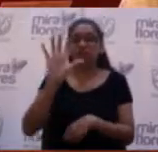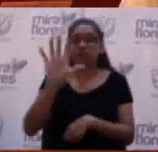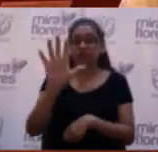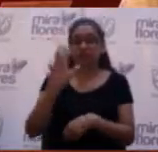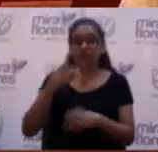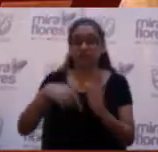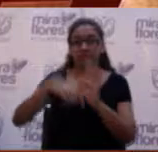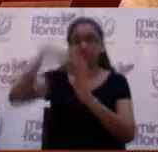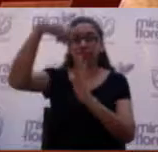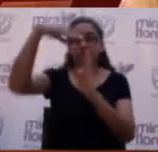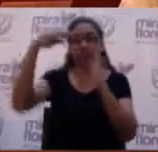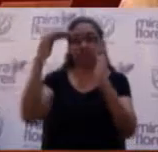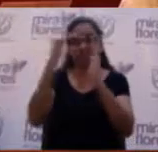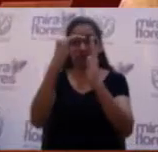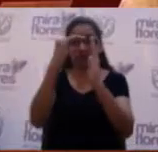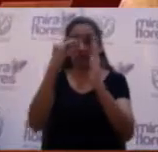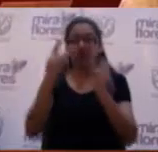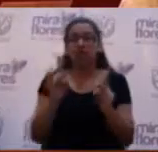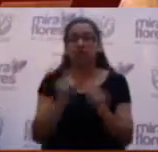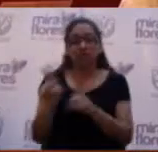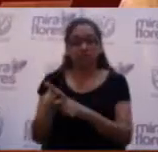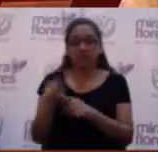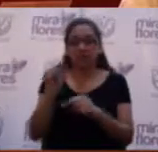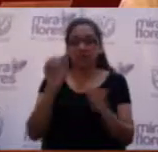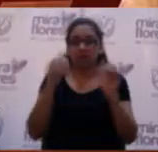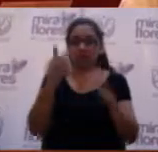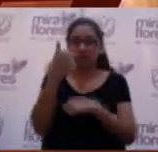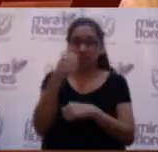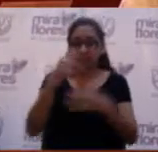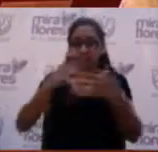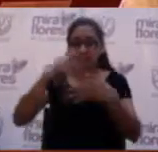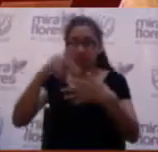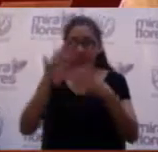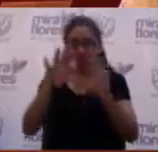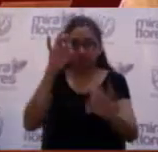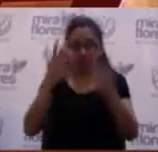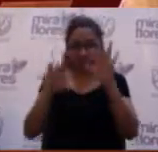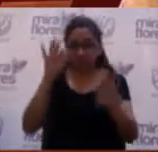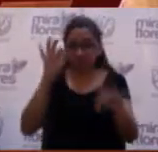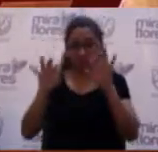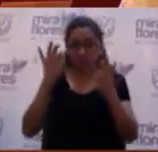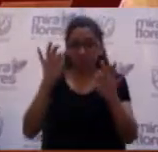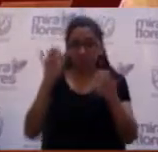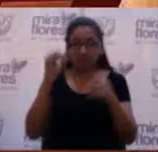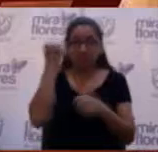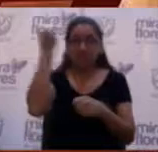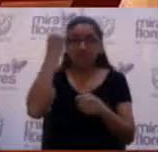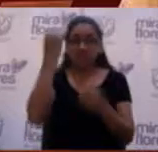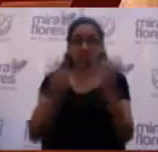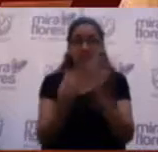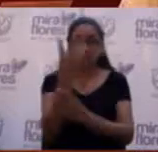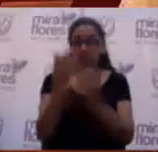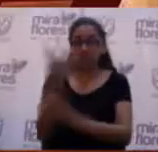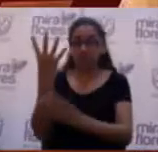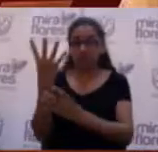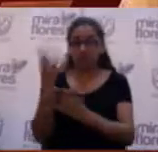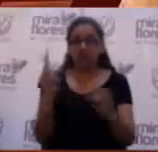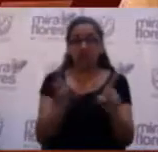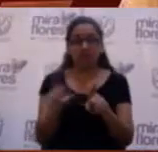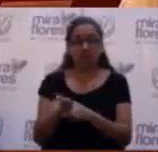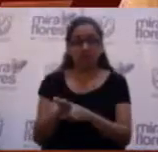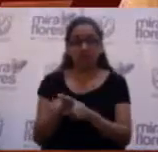encontramos que uno de los proyectos, uno de los 10 proyectos seleccionados como proyectos de innovación y de